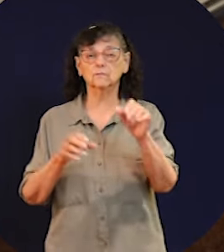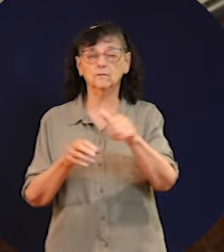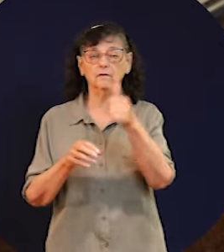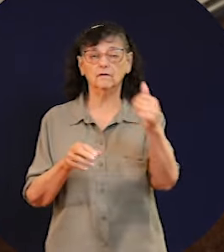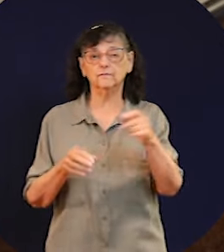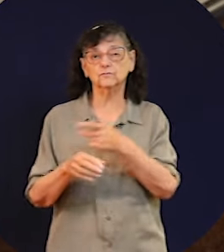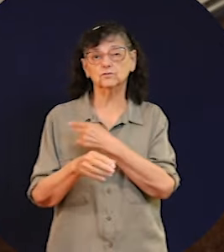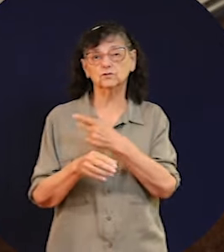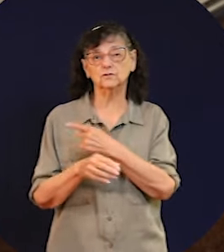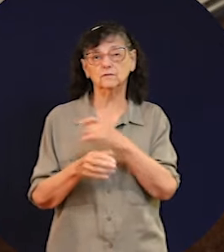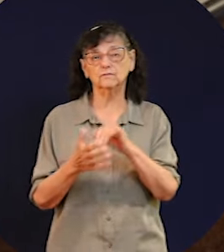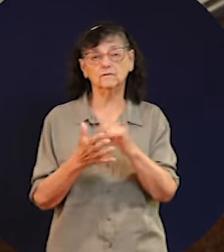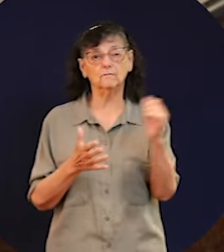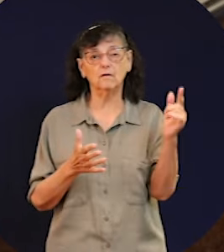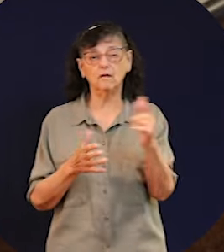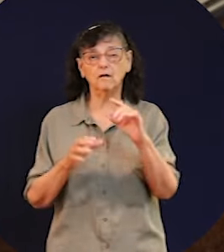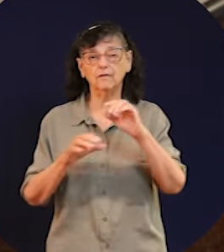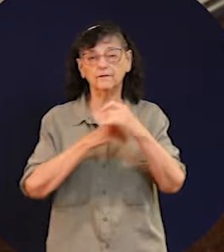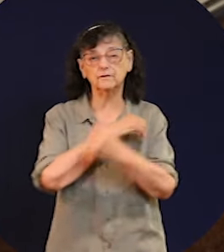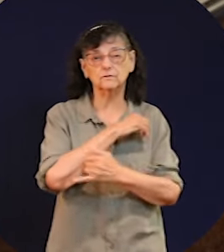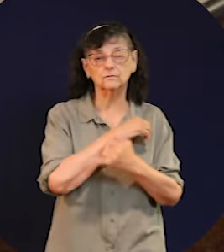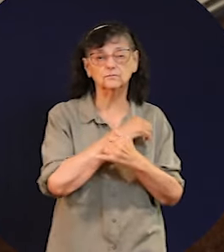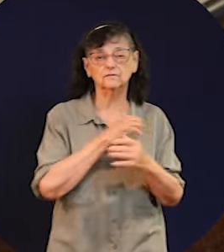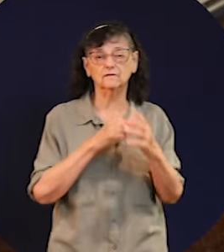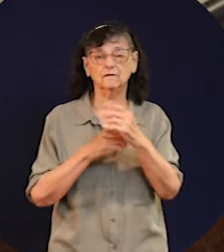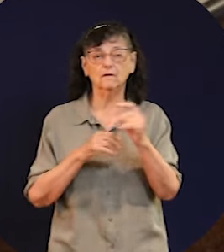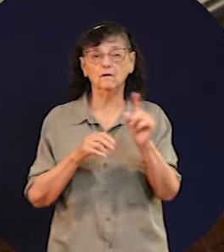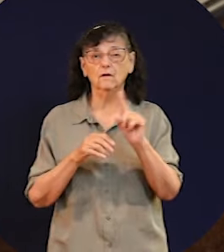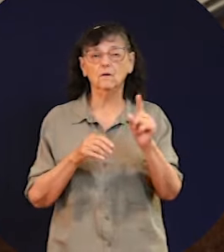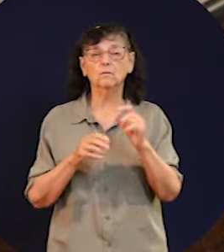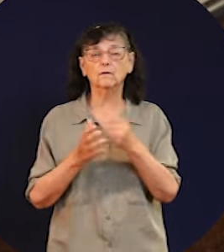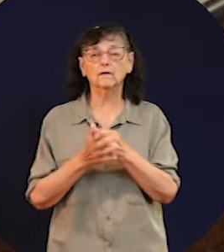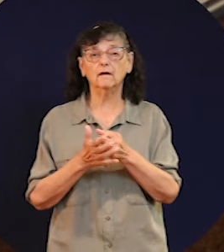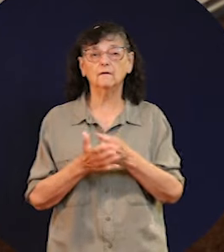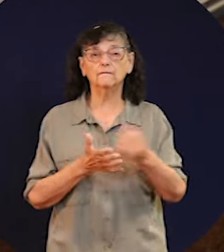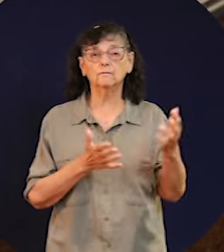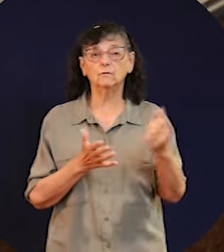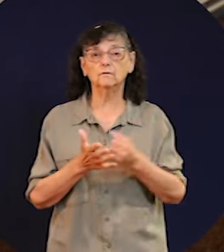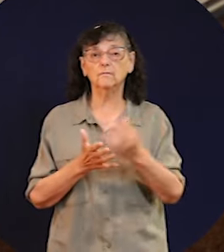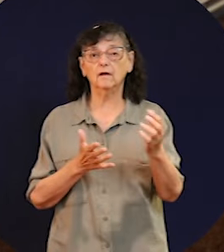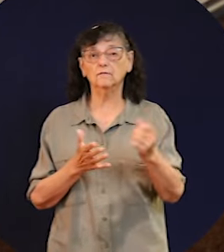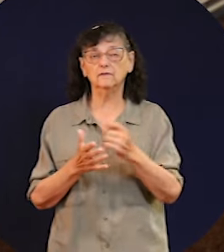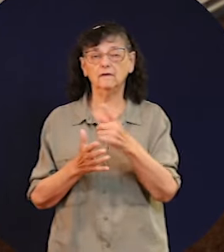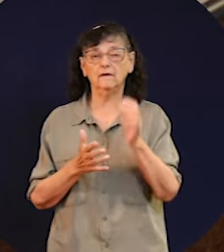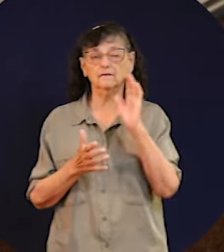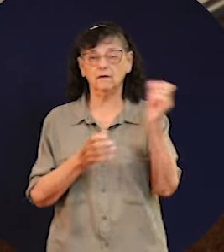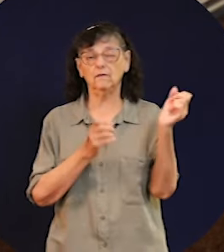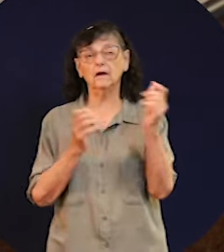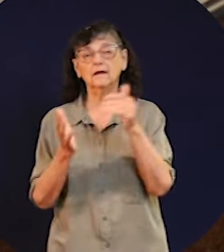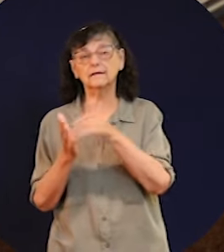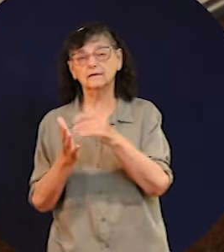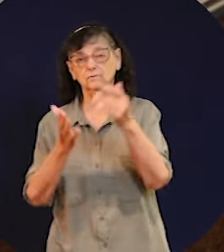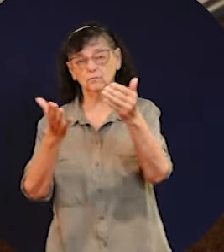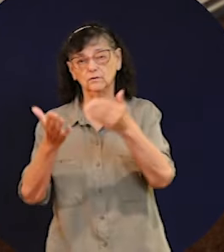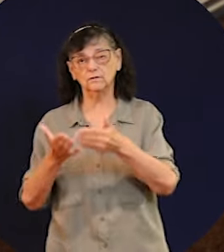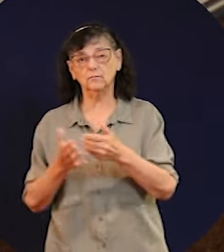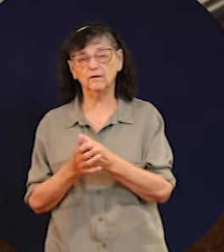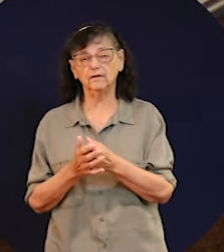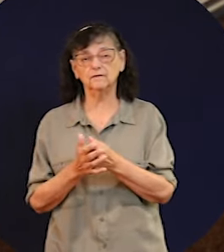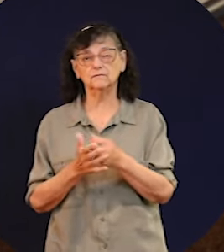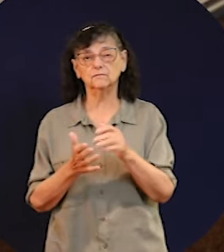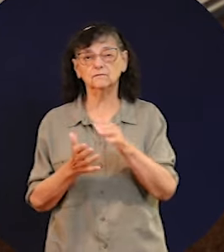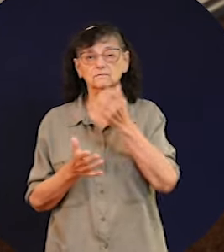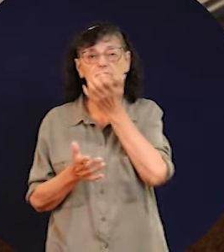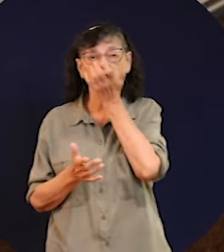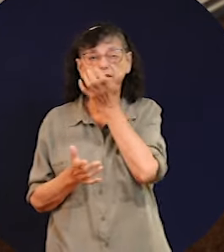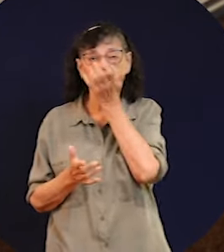mis ovejas de todos los países a donde las habían expulsado y las volveré a traer a sus